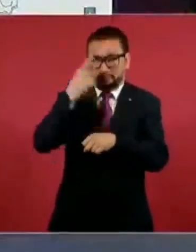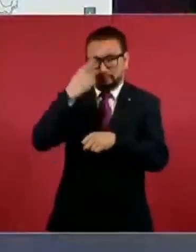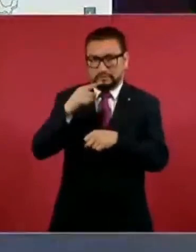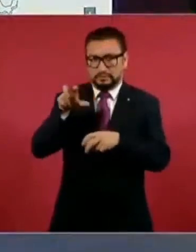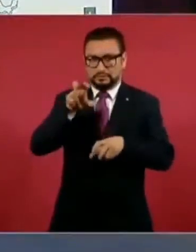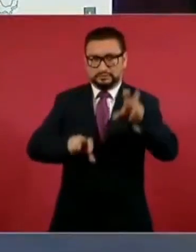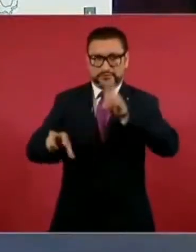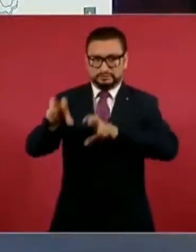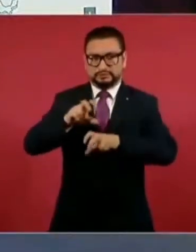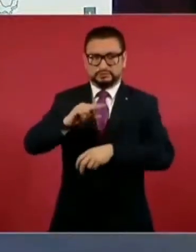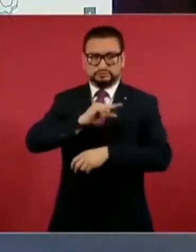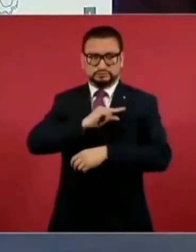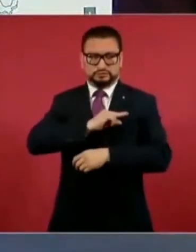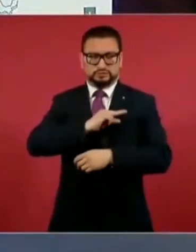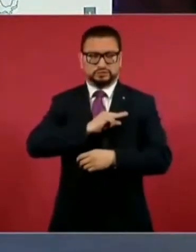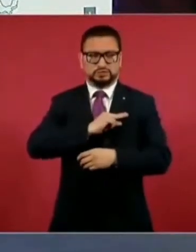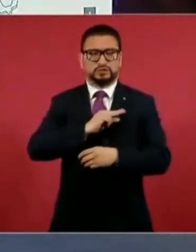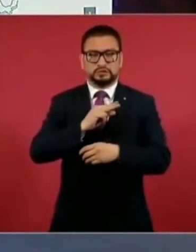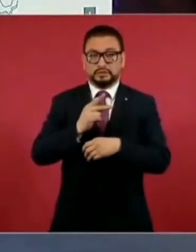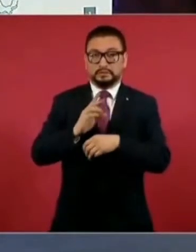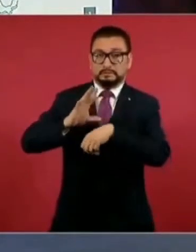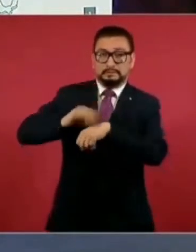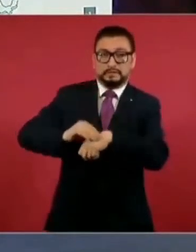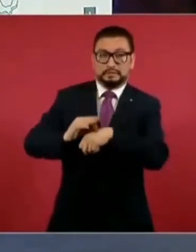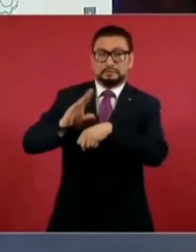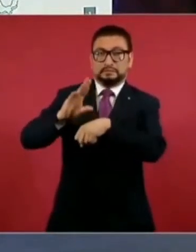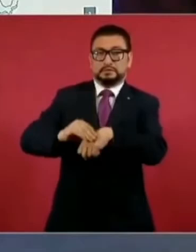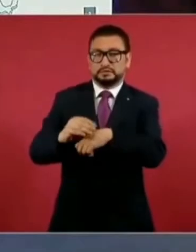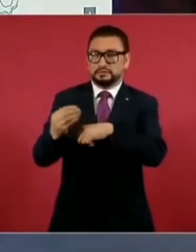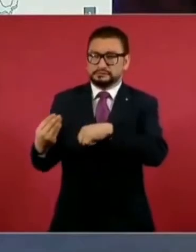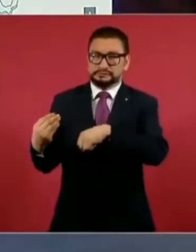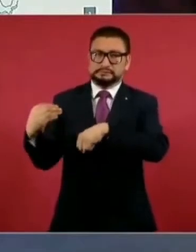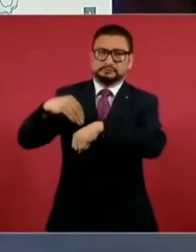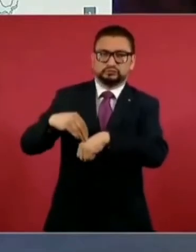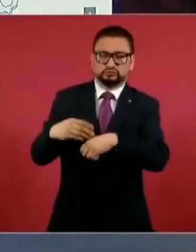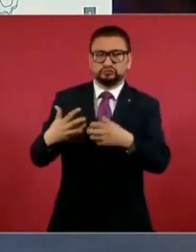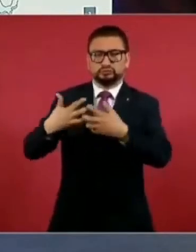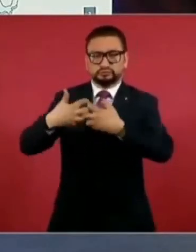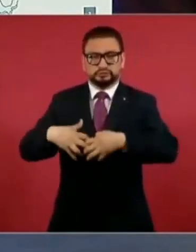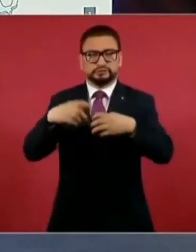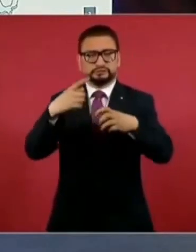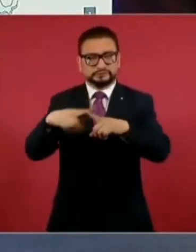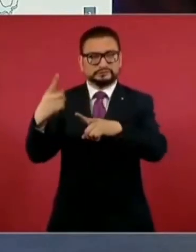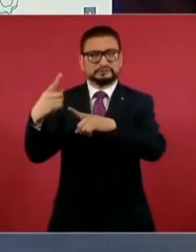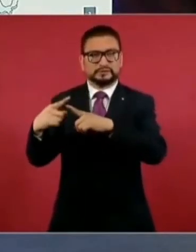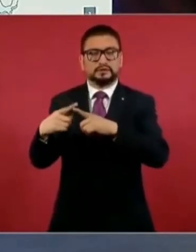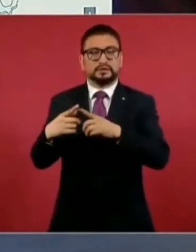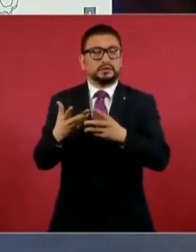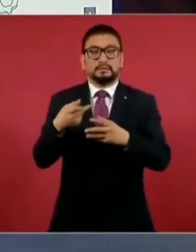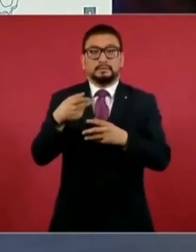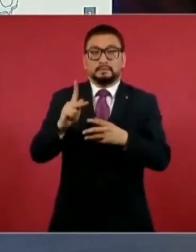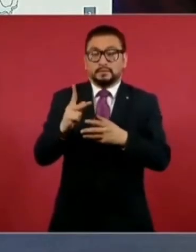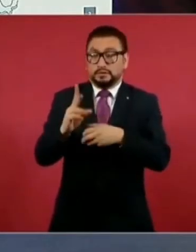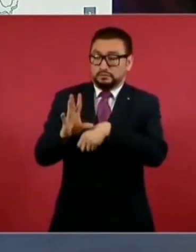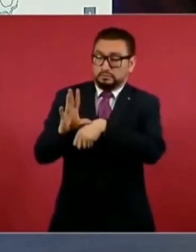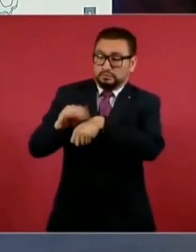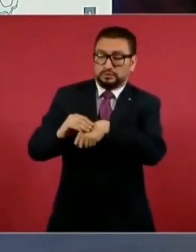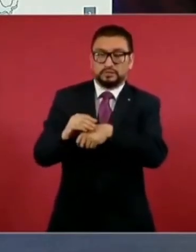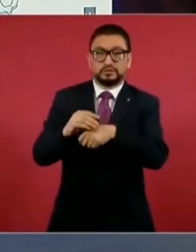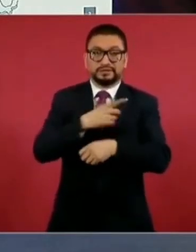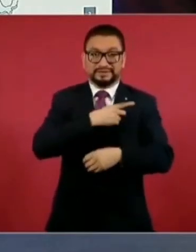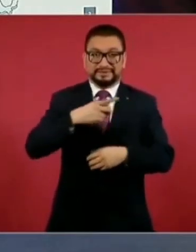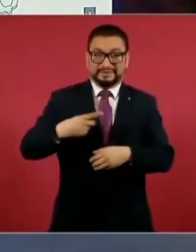privada con permisos de generación que además no contaron con los